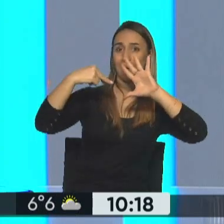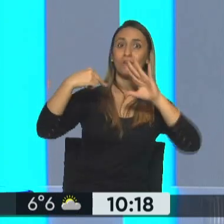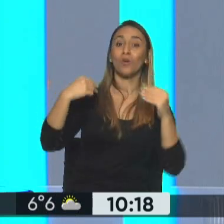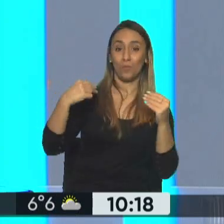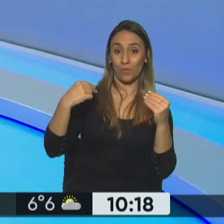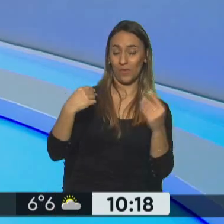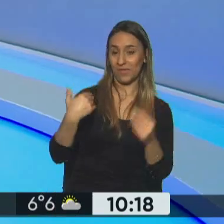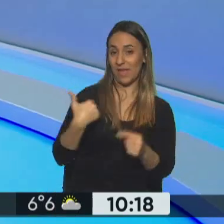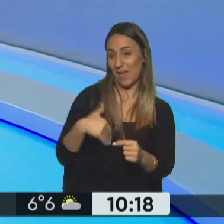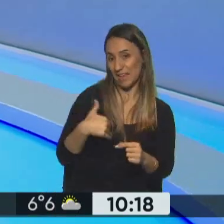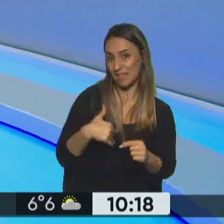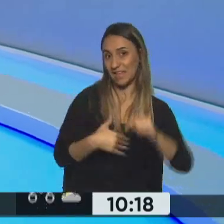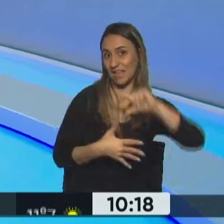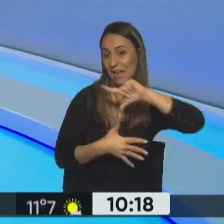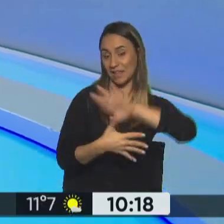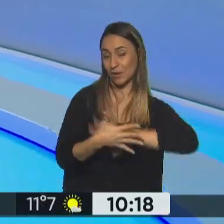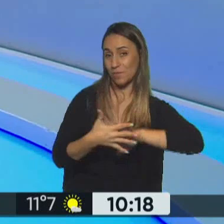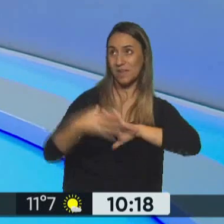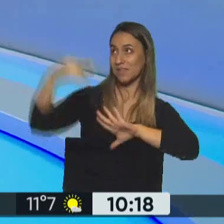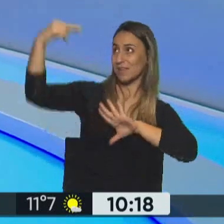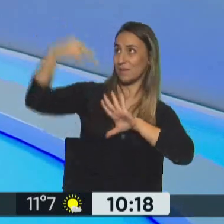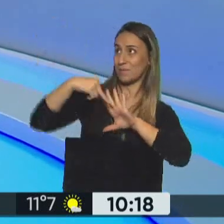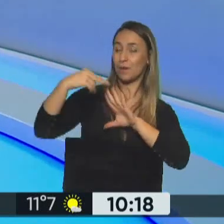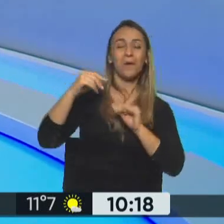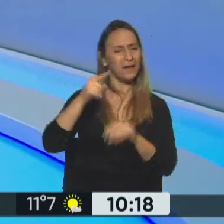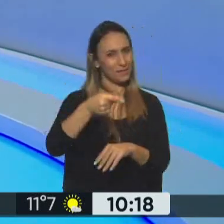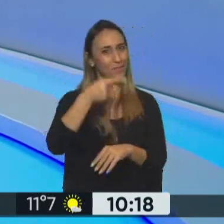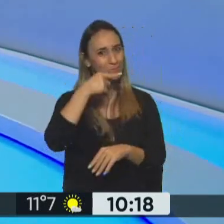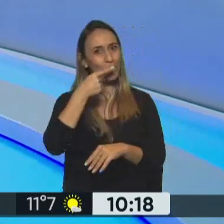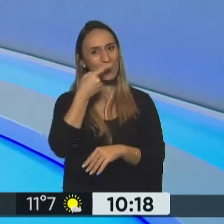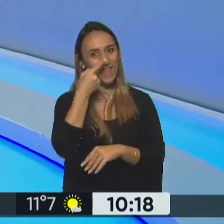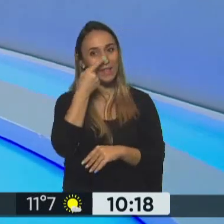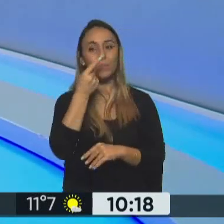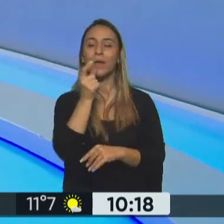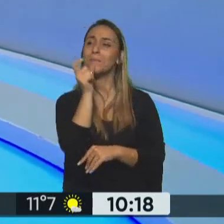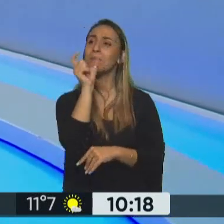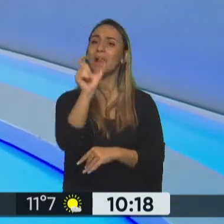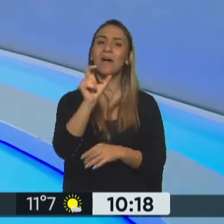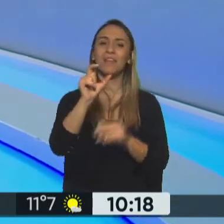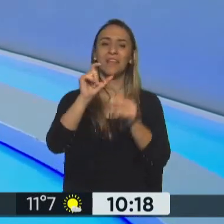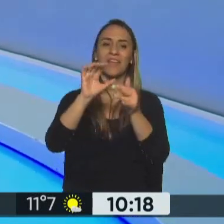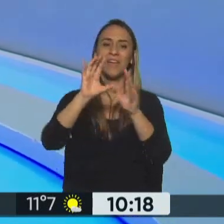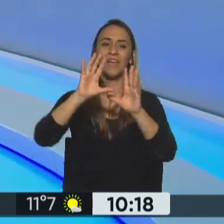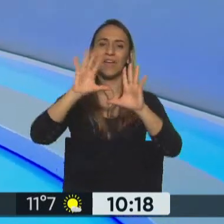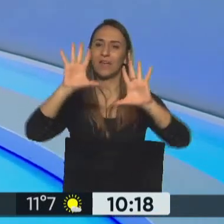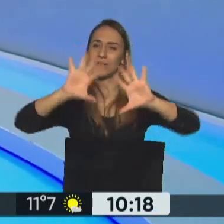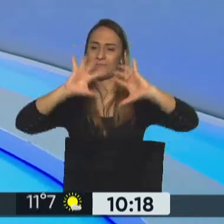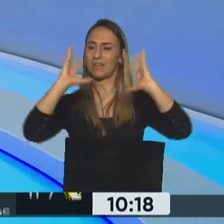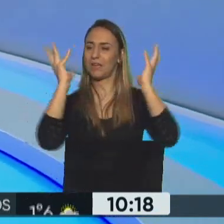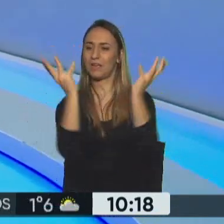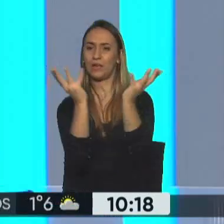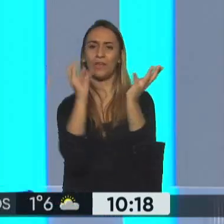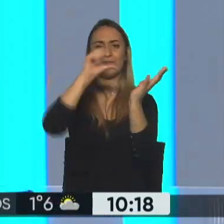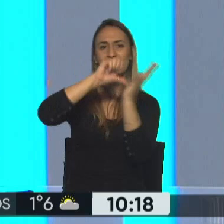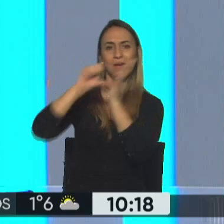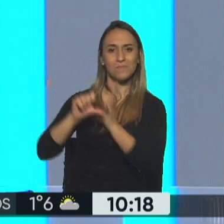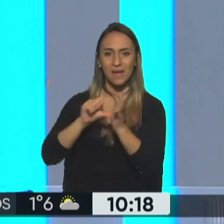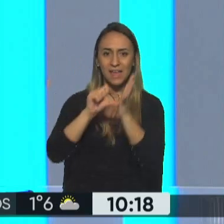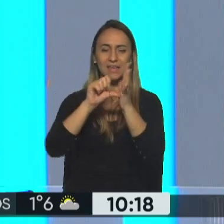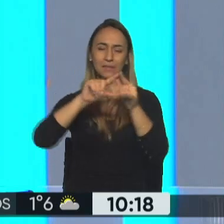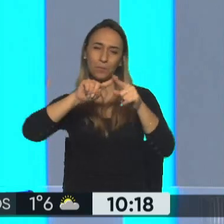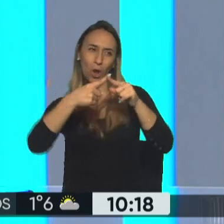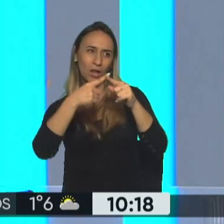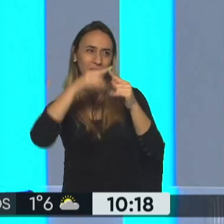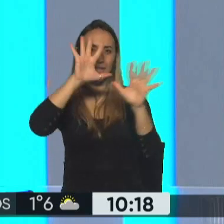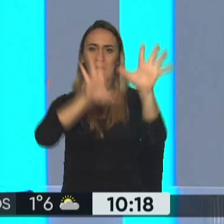Argentina, Pablo, y latinoamericana, ¿no? Porque la geopolítica, que nos parece un término muy moderno, ya existía también en esa época. Y al principio